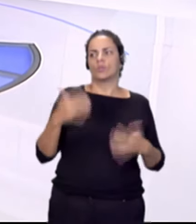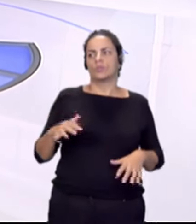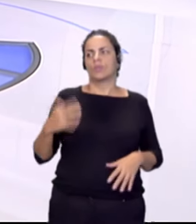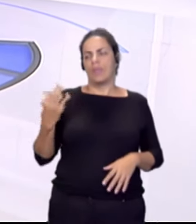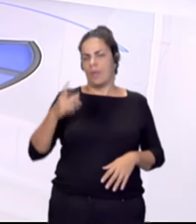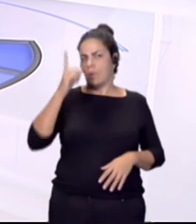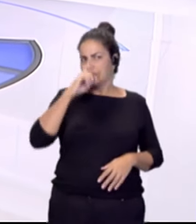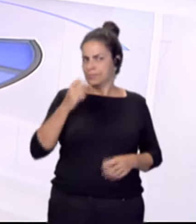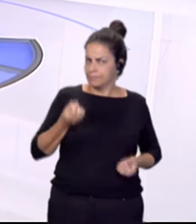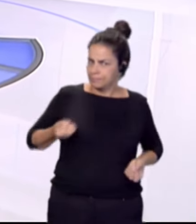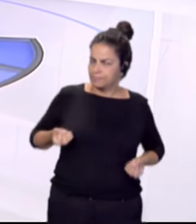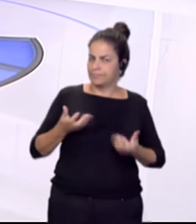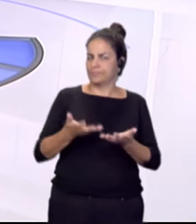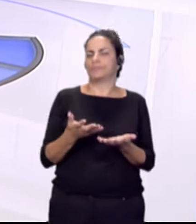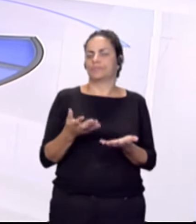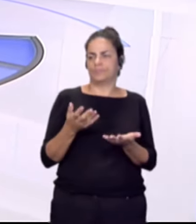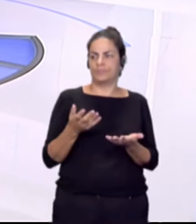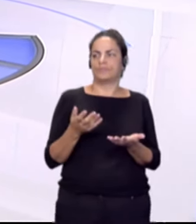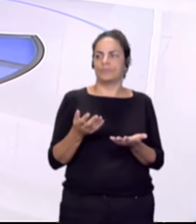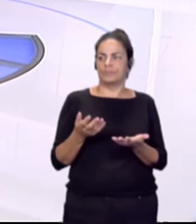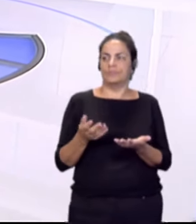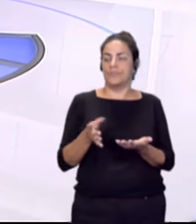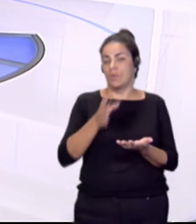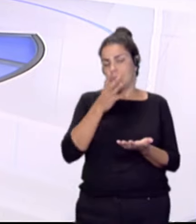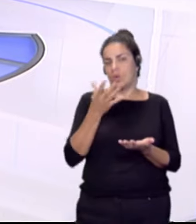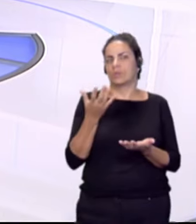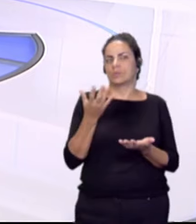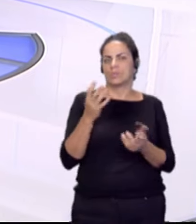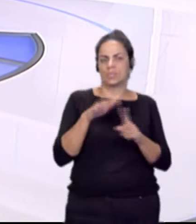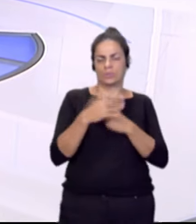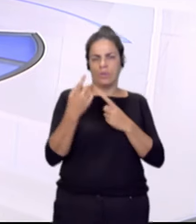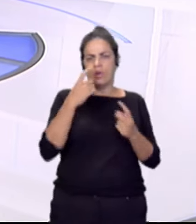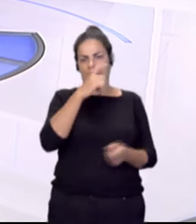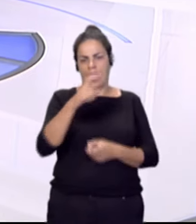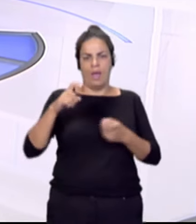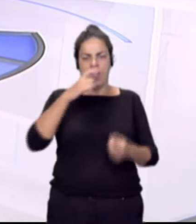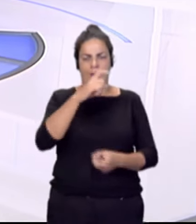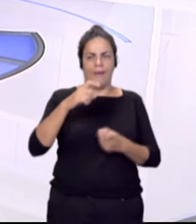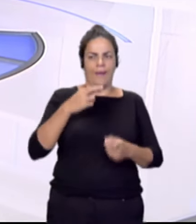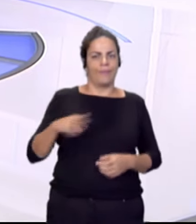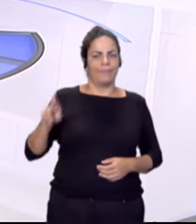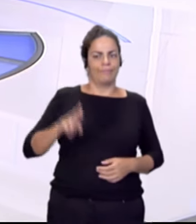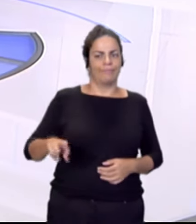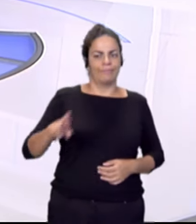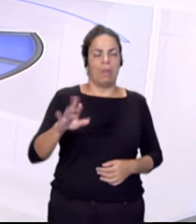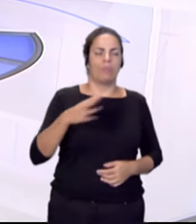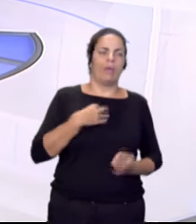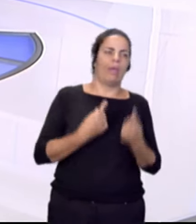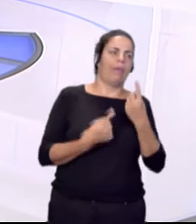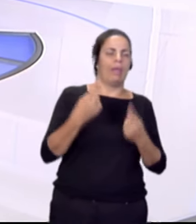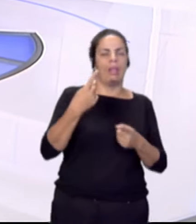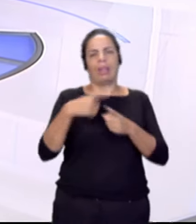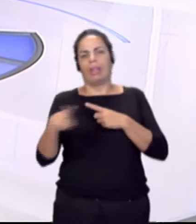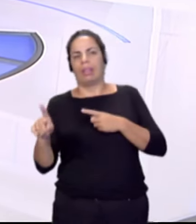recordar porque son circunstancias que se repiten año tras año, ¿no? Con ligeras mejoras o diferencias en cuanto a los